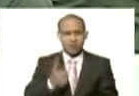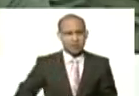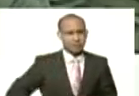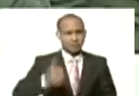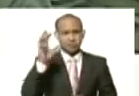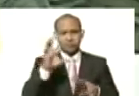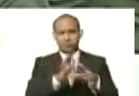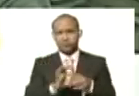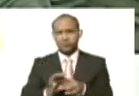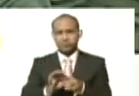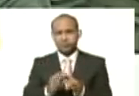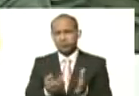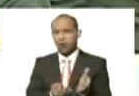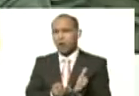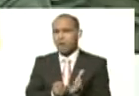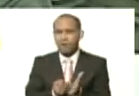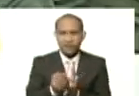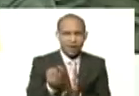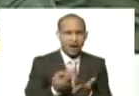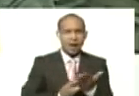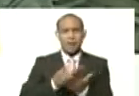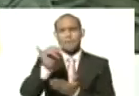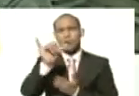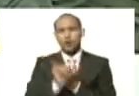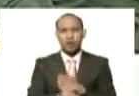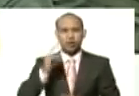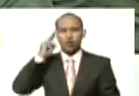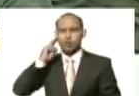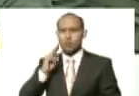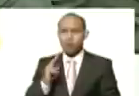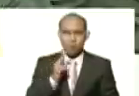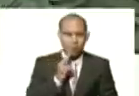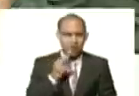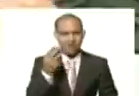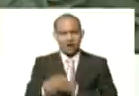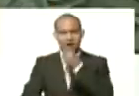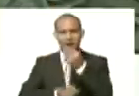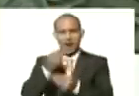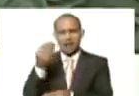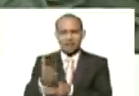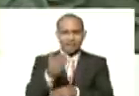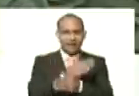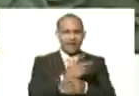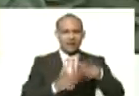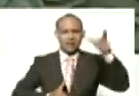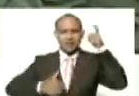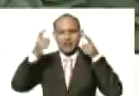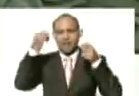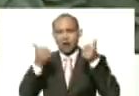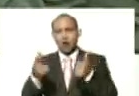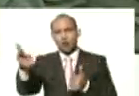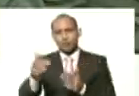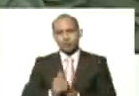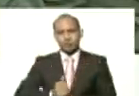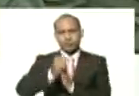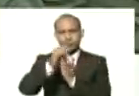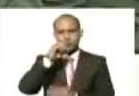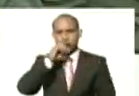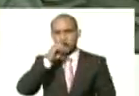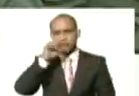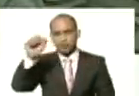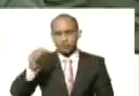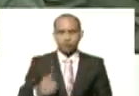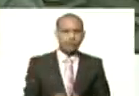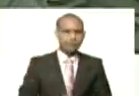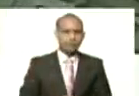leal al proyecto histórico de Simón Bolívar que encarnó nuestro comandante Hugo Chávez y que usted lideriza en este momento. Así que mi comandante